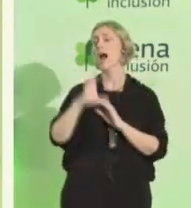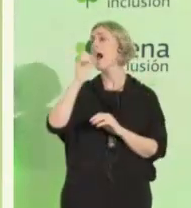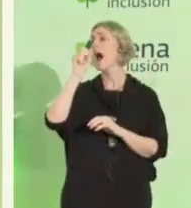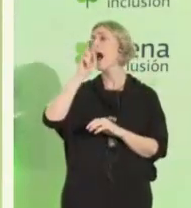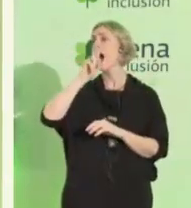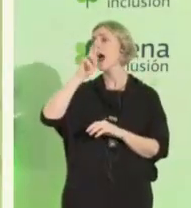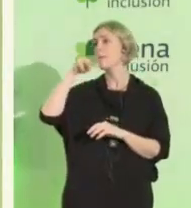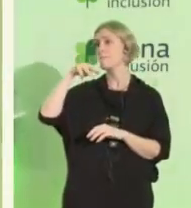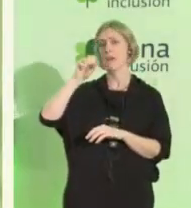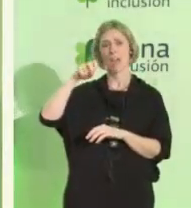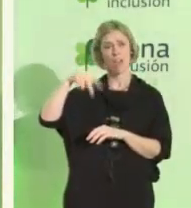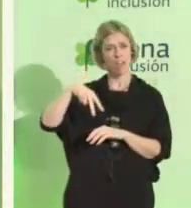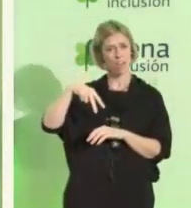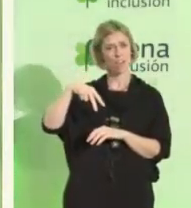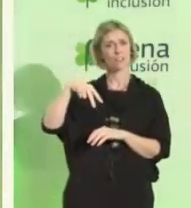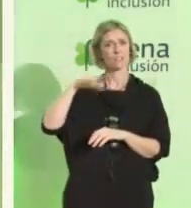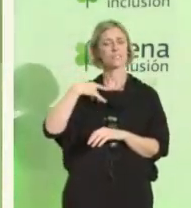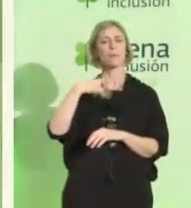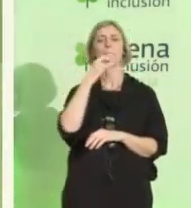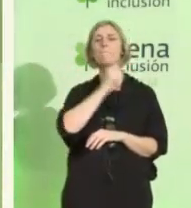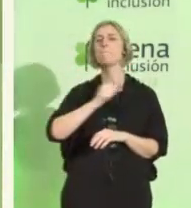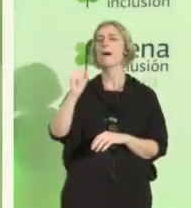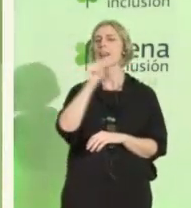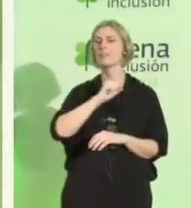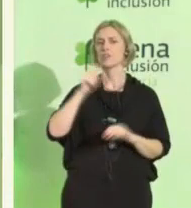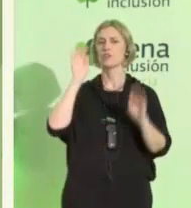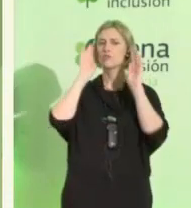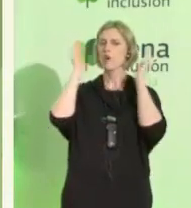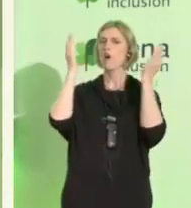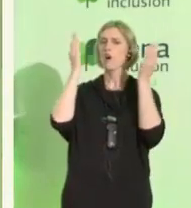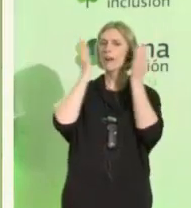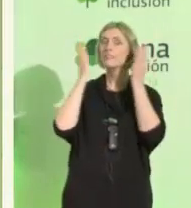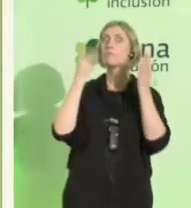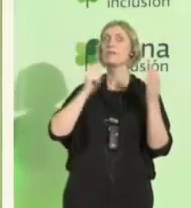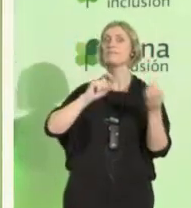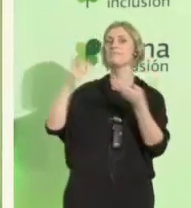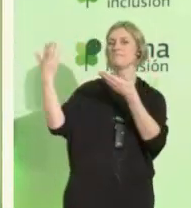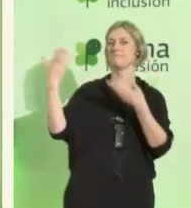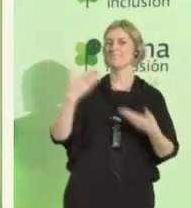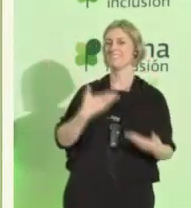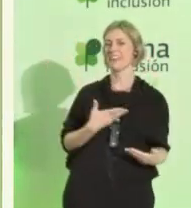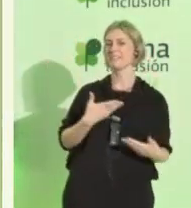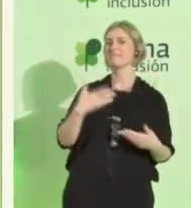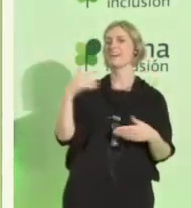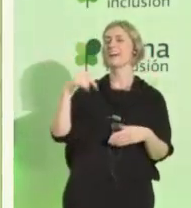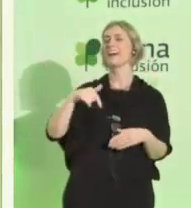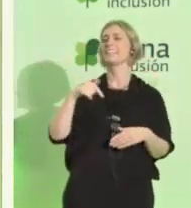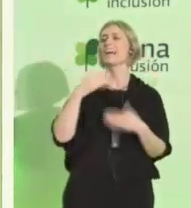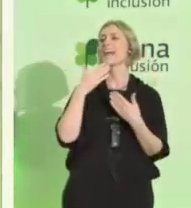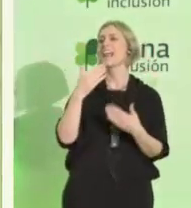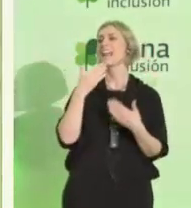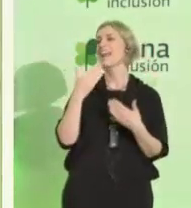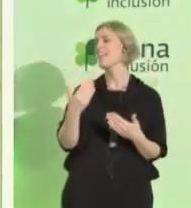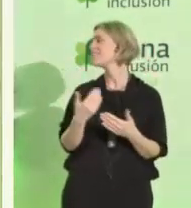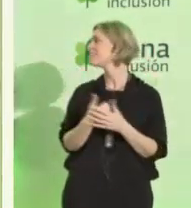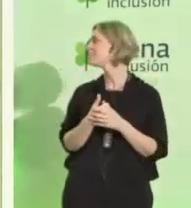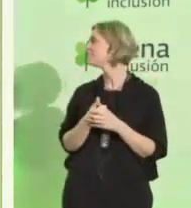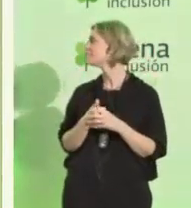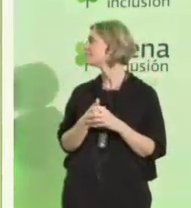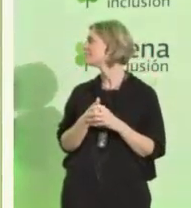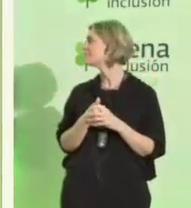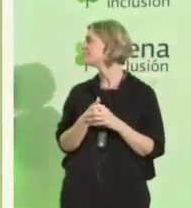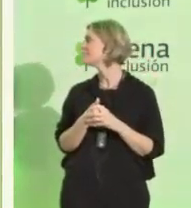congreso aprender mucho el talleres y el personal fue un